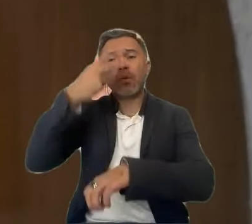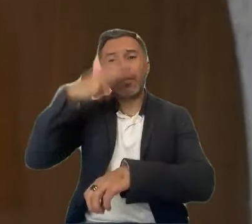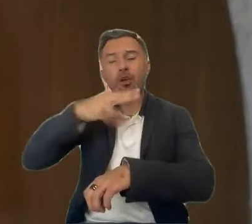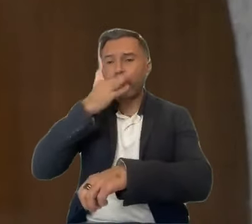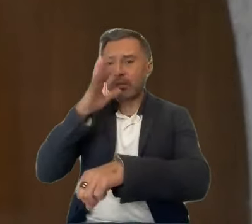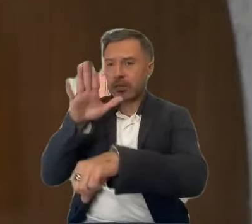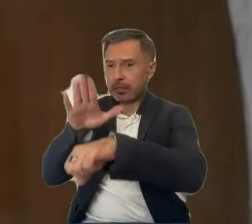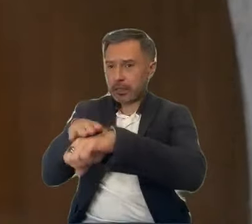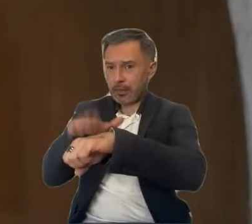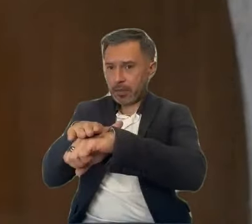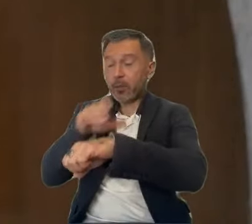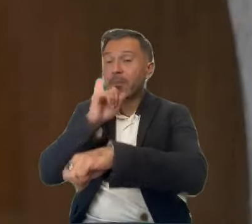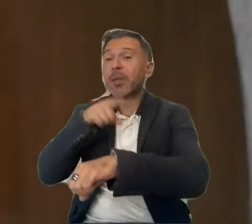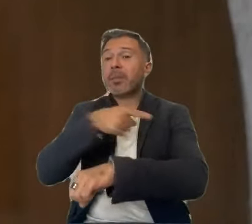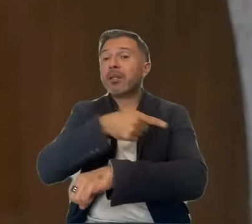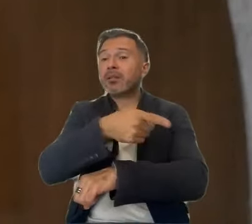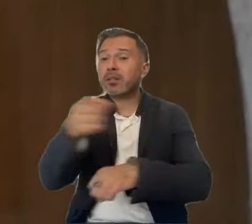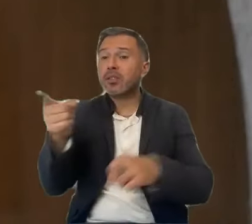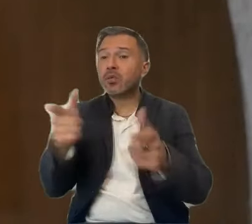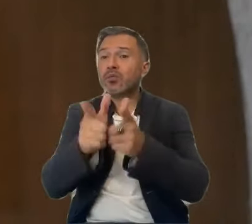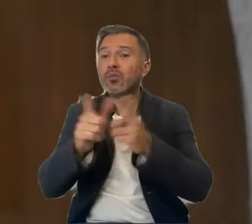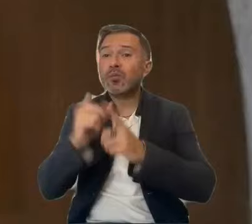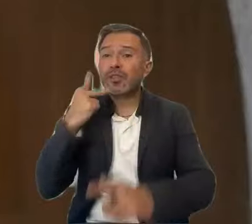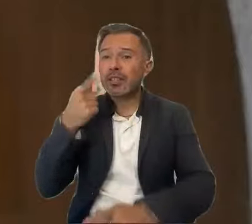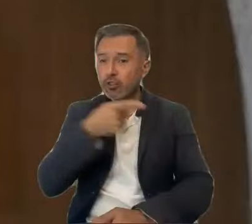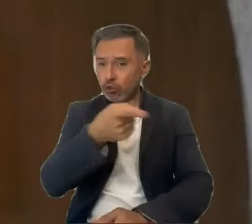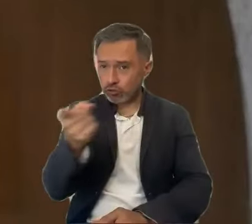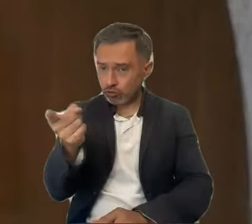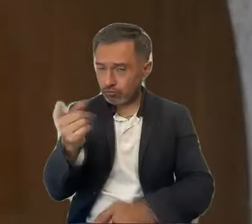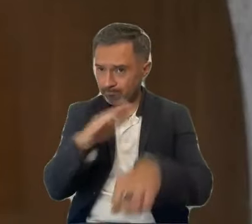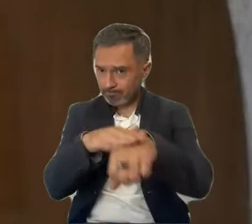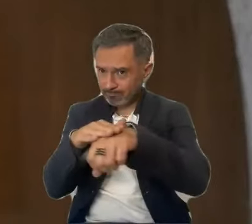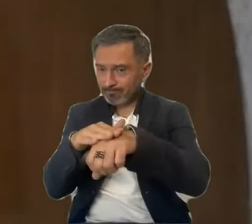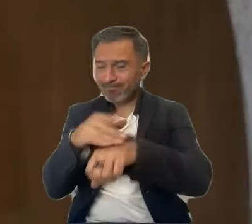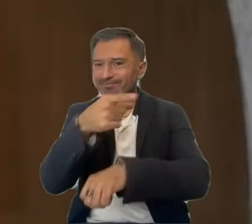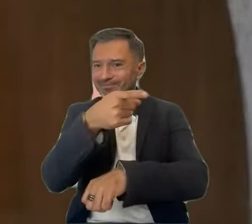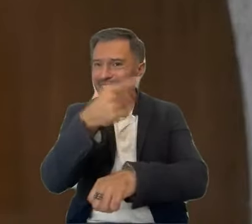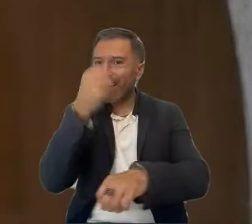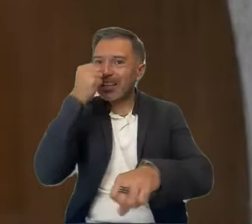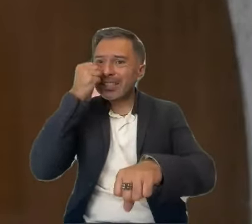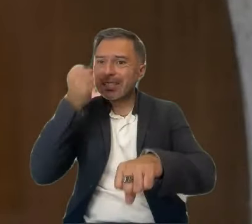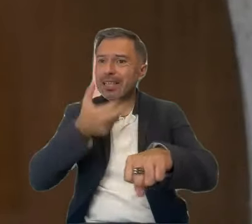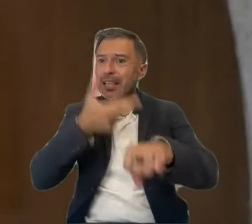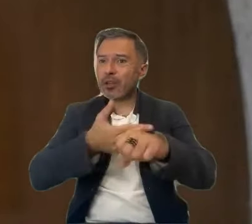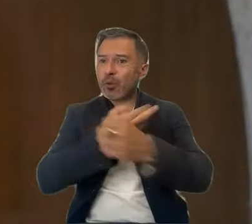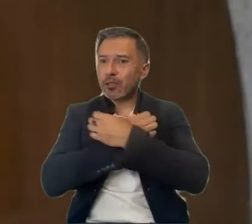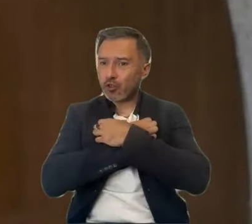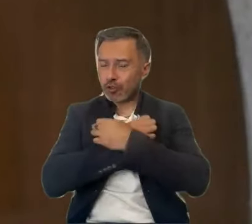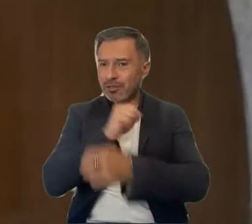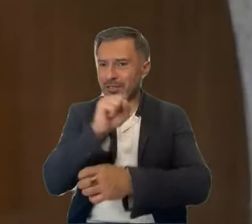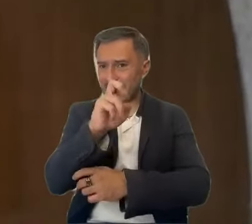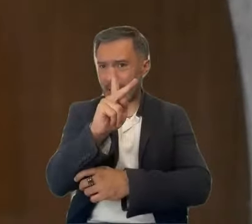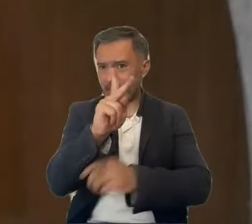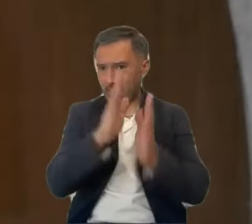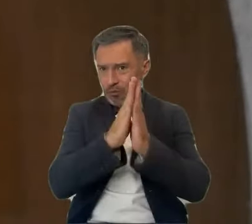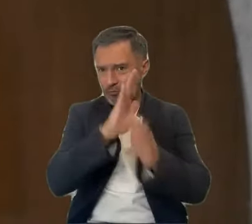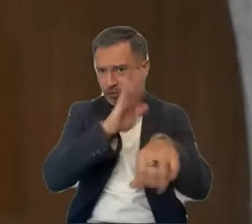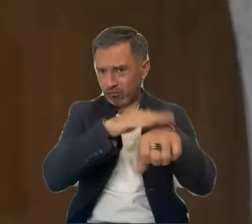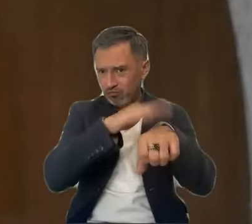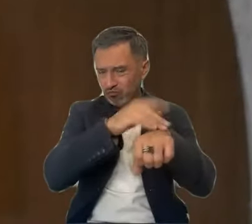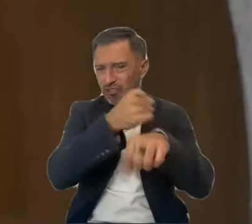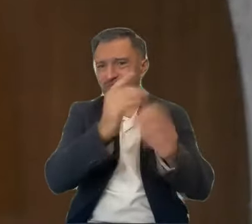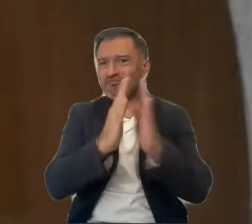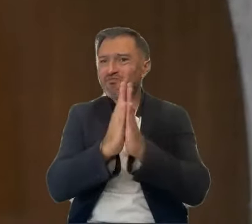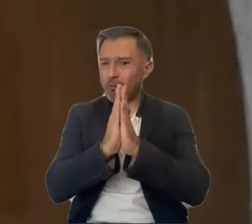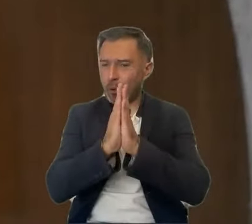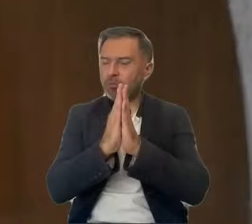partidos, a la Secretaría de Educación Pública, para que esto se solucione de la mejor manera posible, se